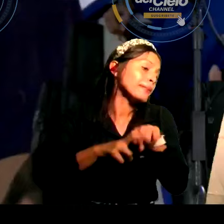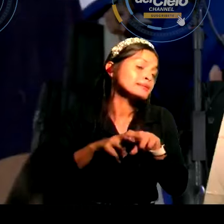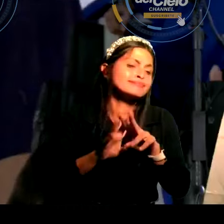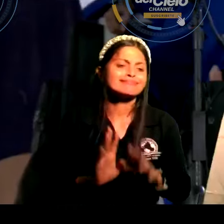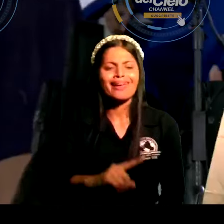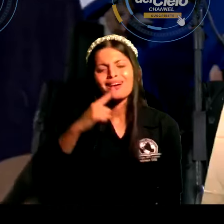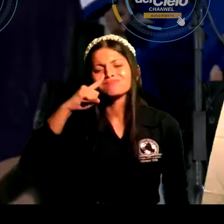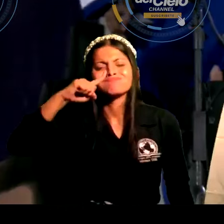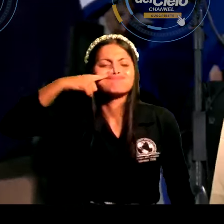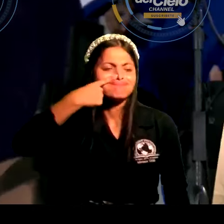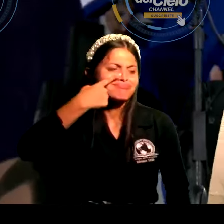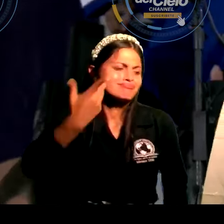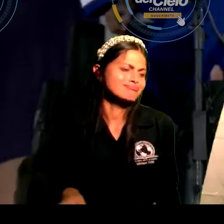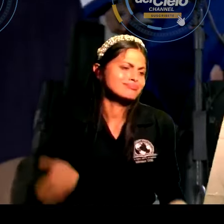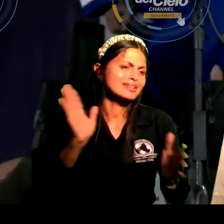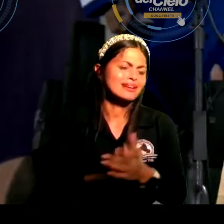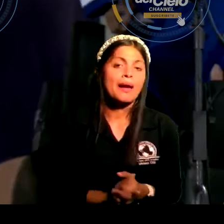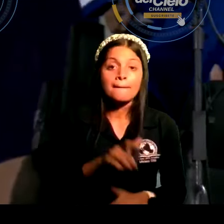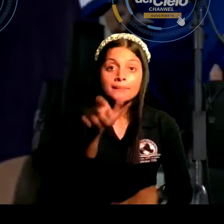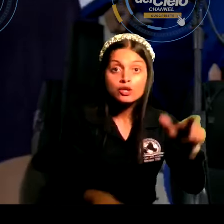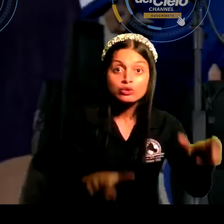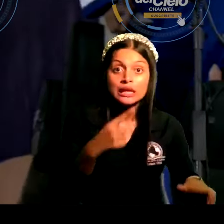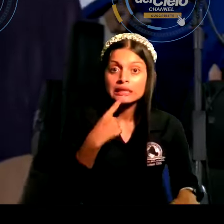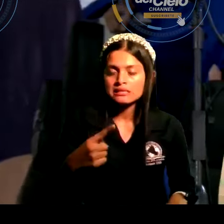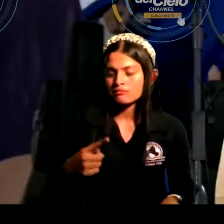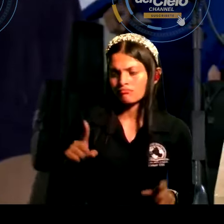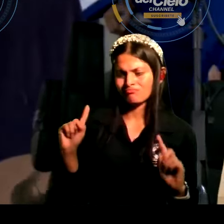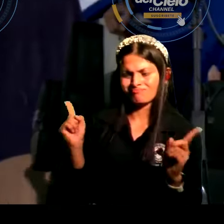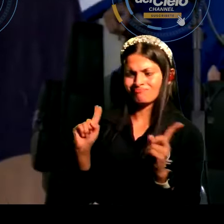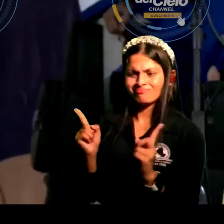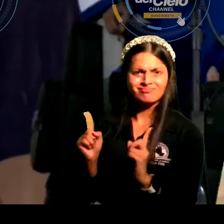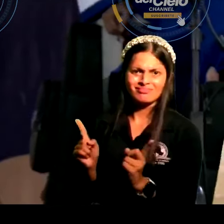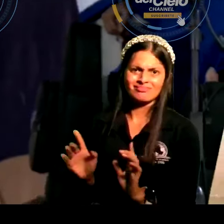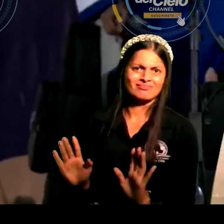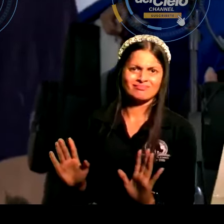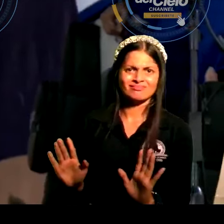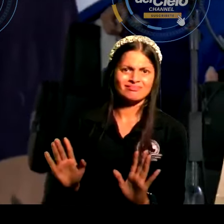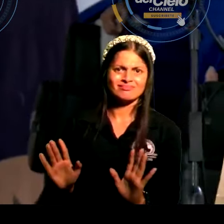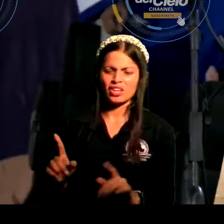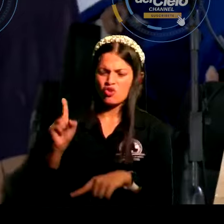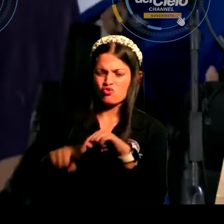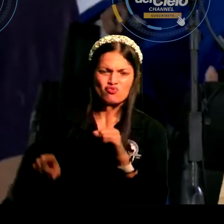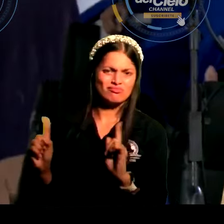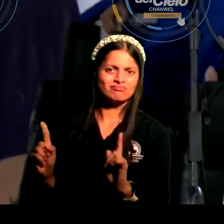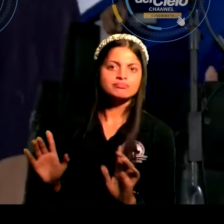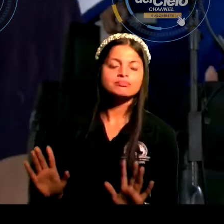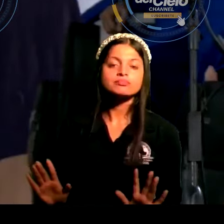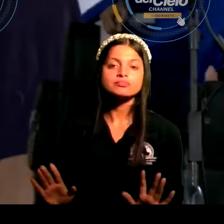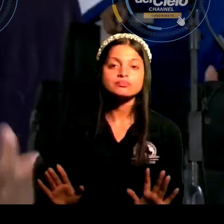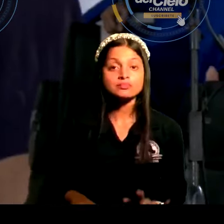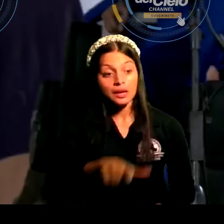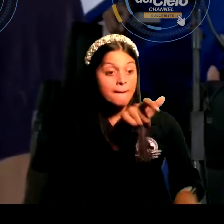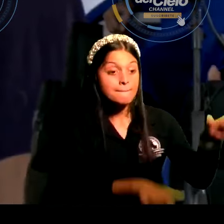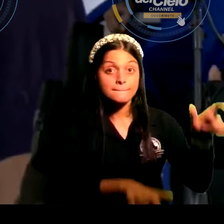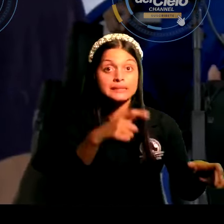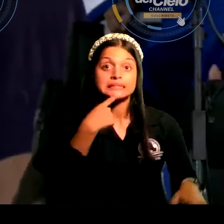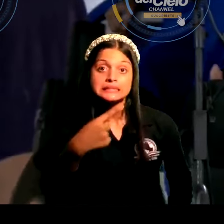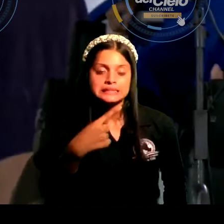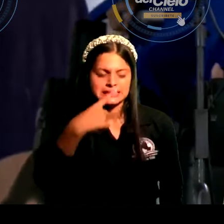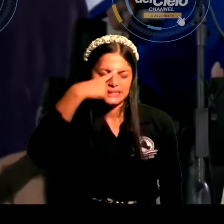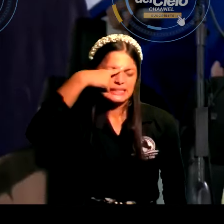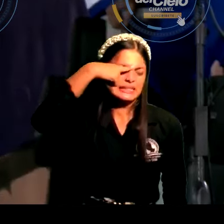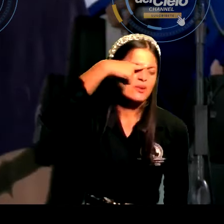hay personas que dicen: yo no tengo mal, no tengo de qué arrepentirme. Cuando la persona